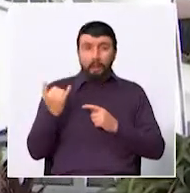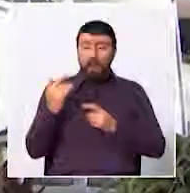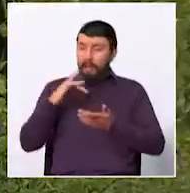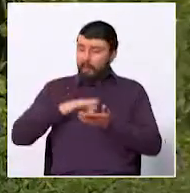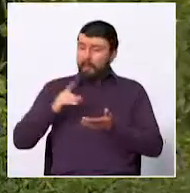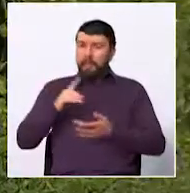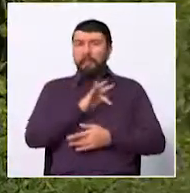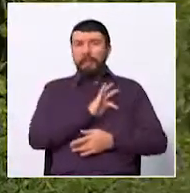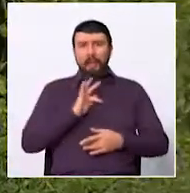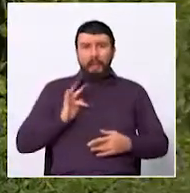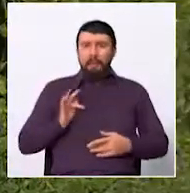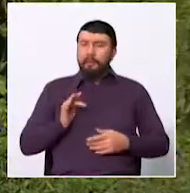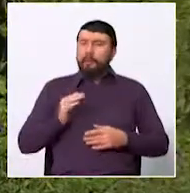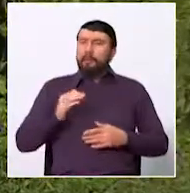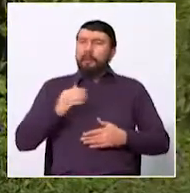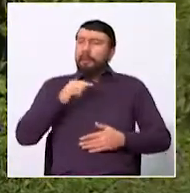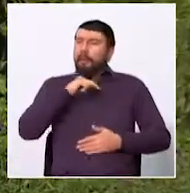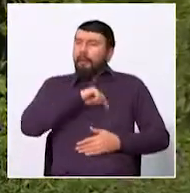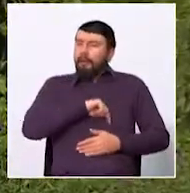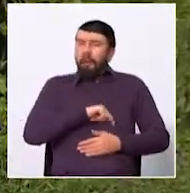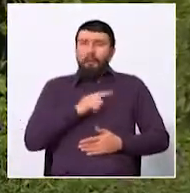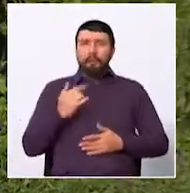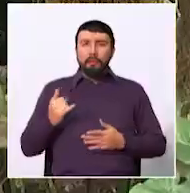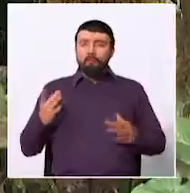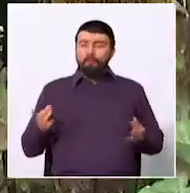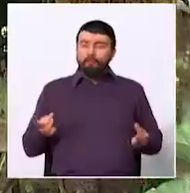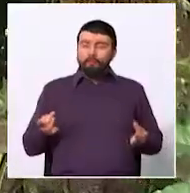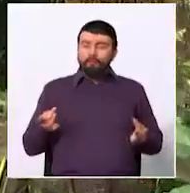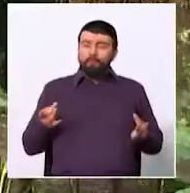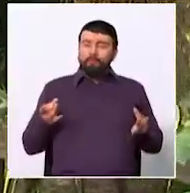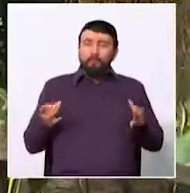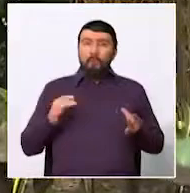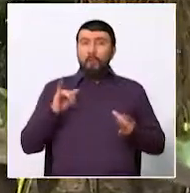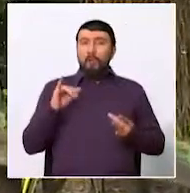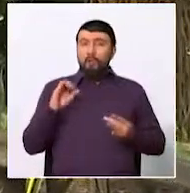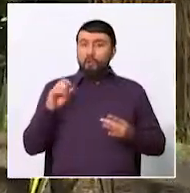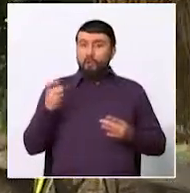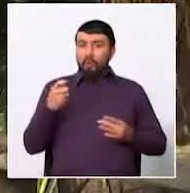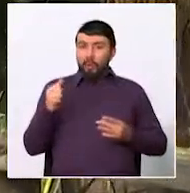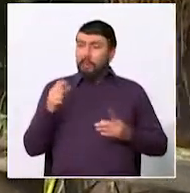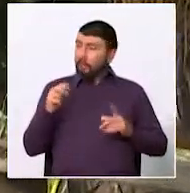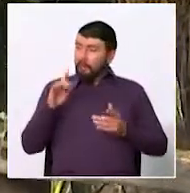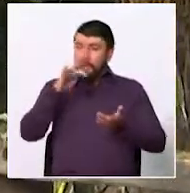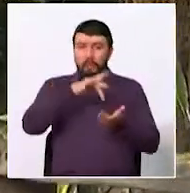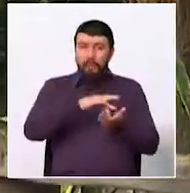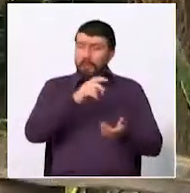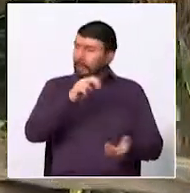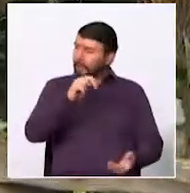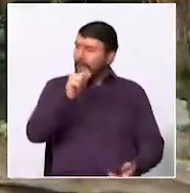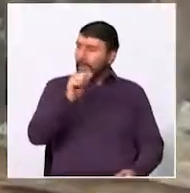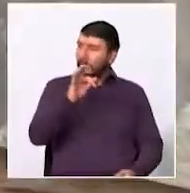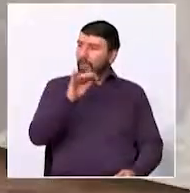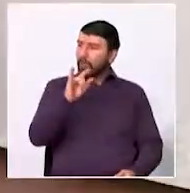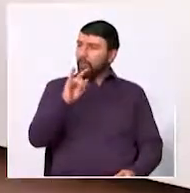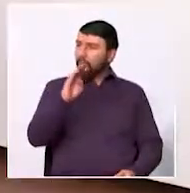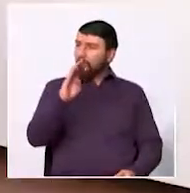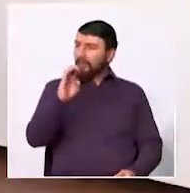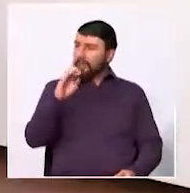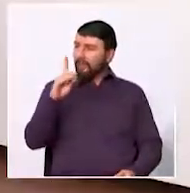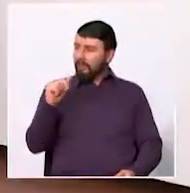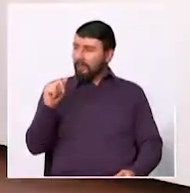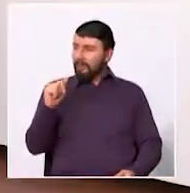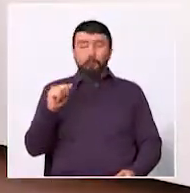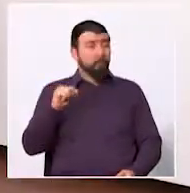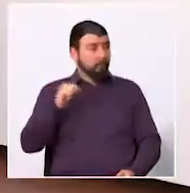meditación yoga también están yendo ahora a vega a natura si también van a tu vida miniato sitio donde se hace